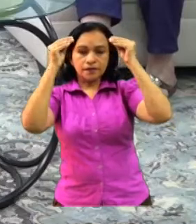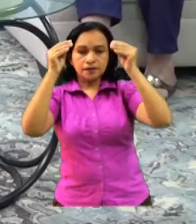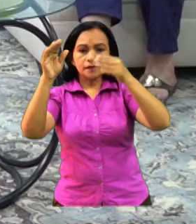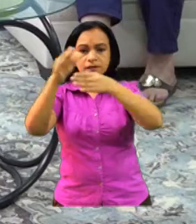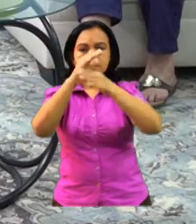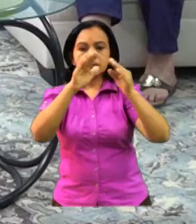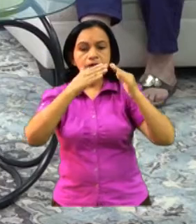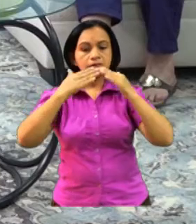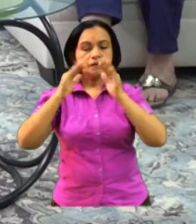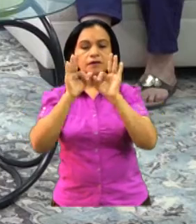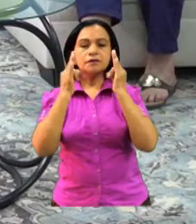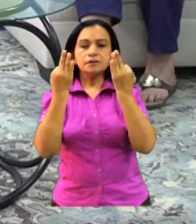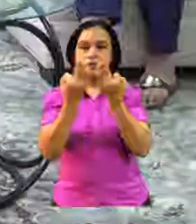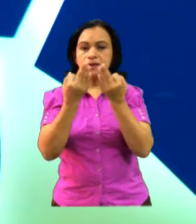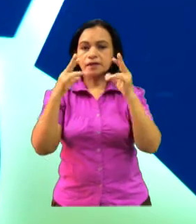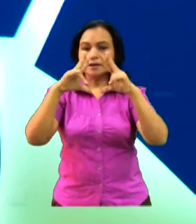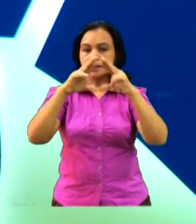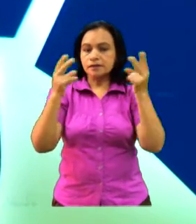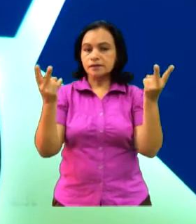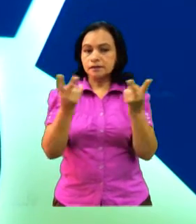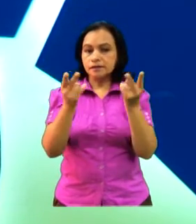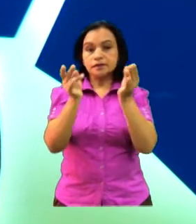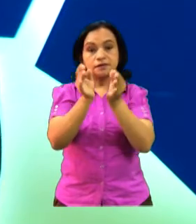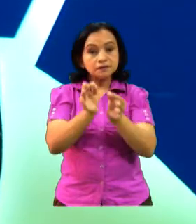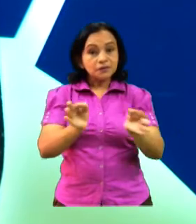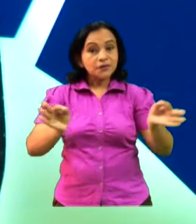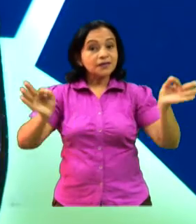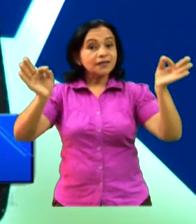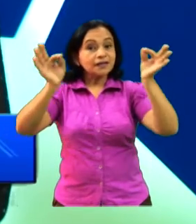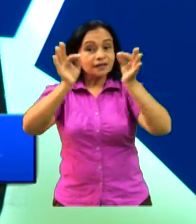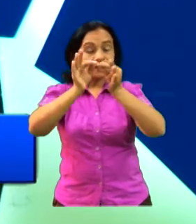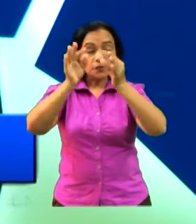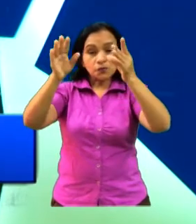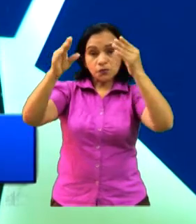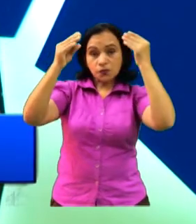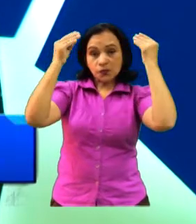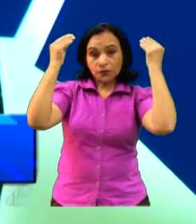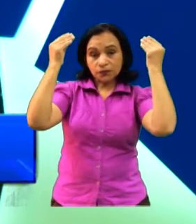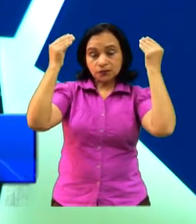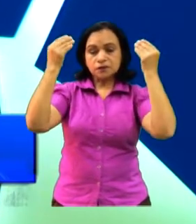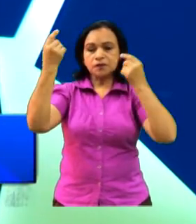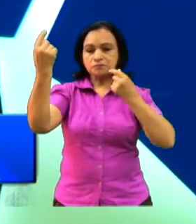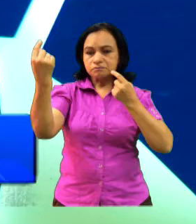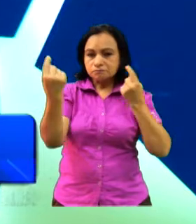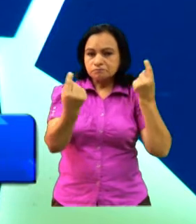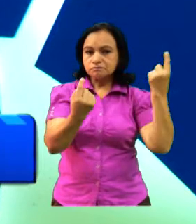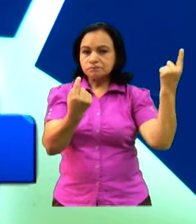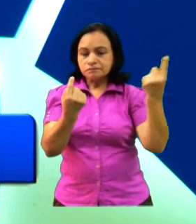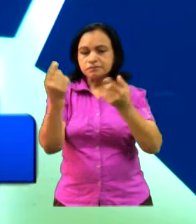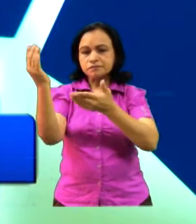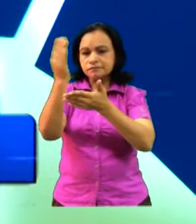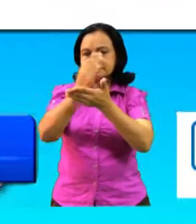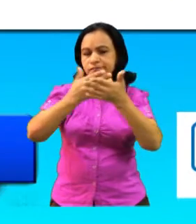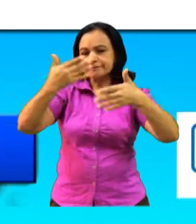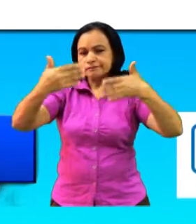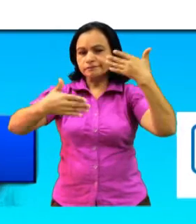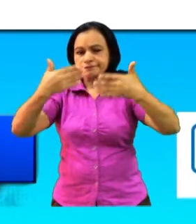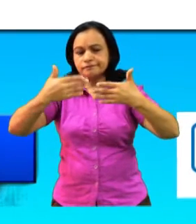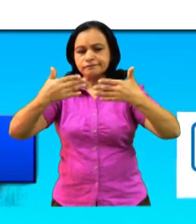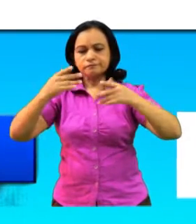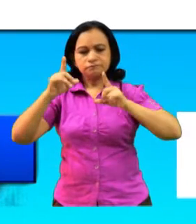comunidad y a las familias nicaragüenses. Es importante que la mayor parte del curso tiene que ser de forma presencial porque hay unas señas que